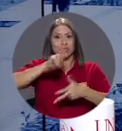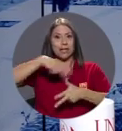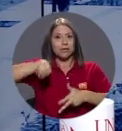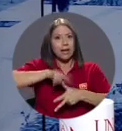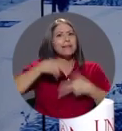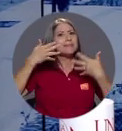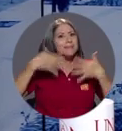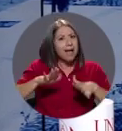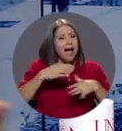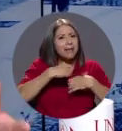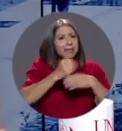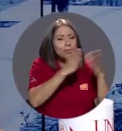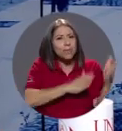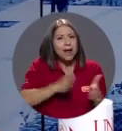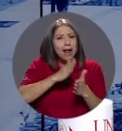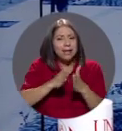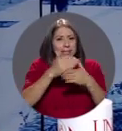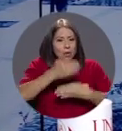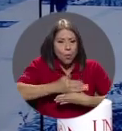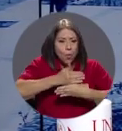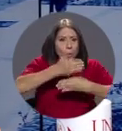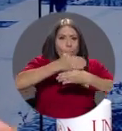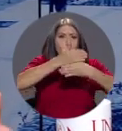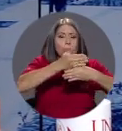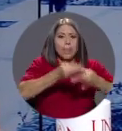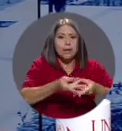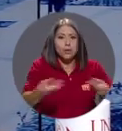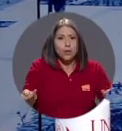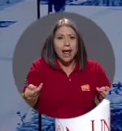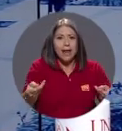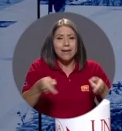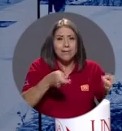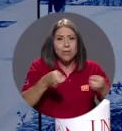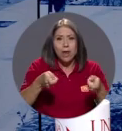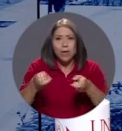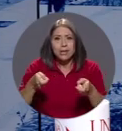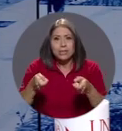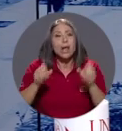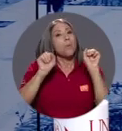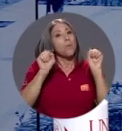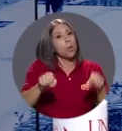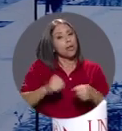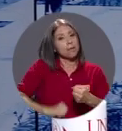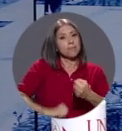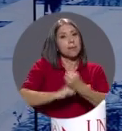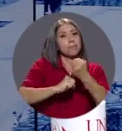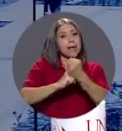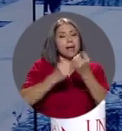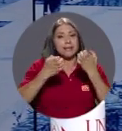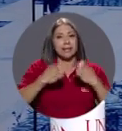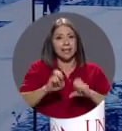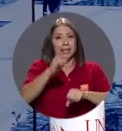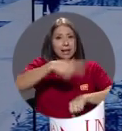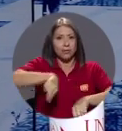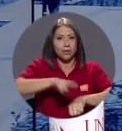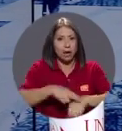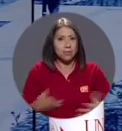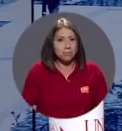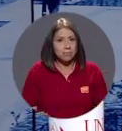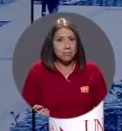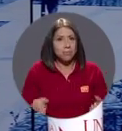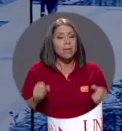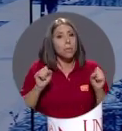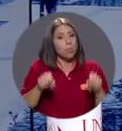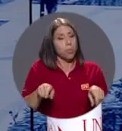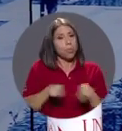Universidad Nacional venimos haciendo planes de ordenamiento territorial, planes reguladores que podrían servir de apoyo en esa estrategia nacional.